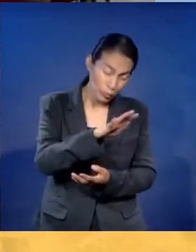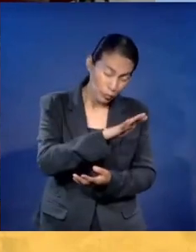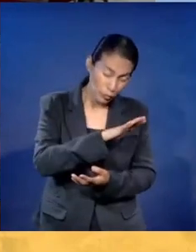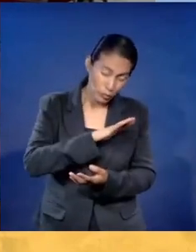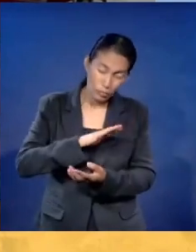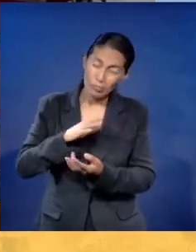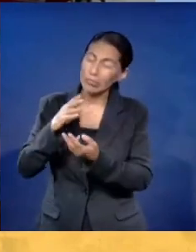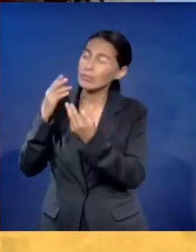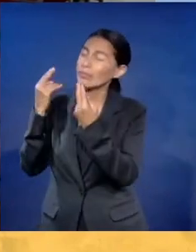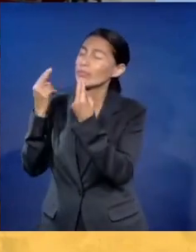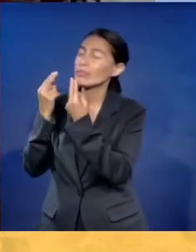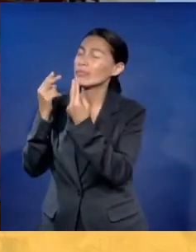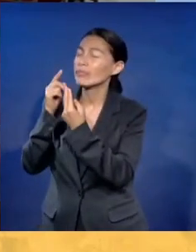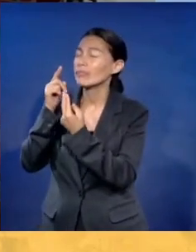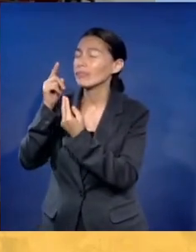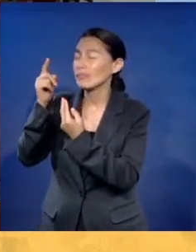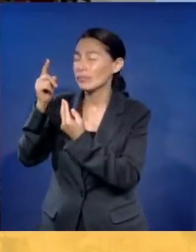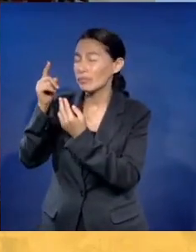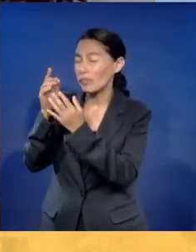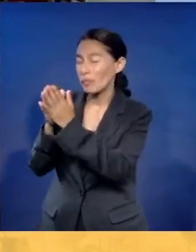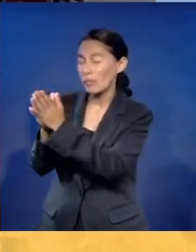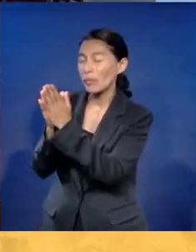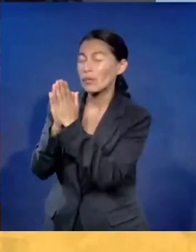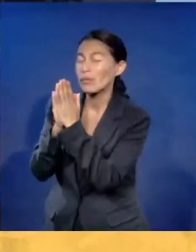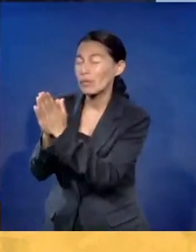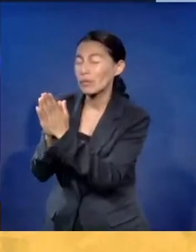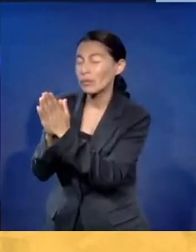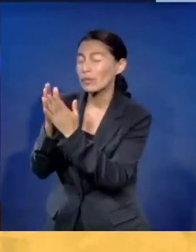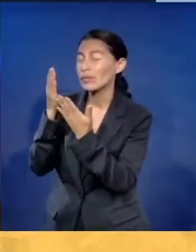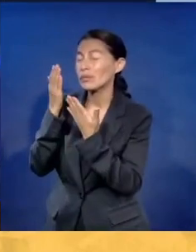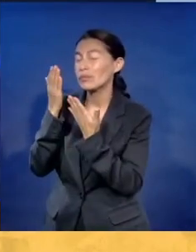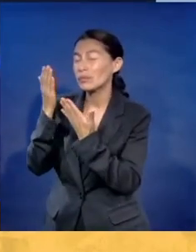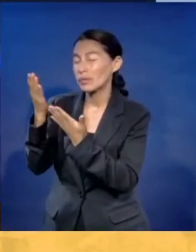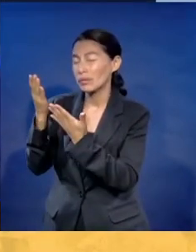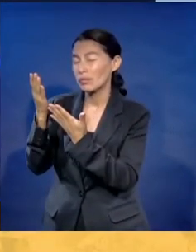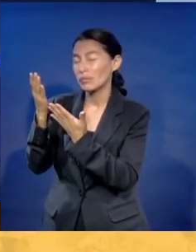concédenos un triple favor esta mañana